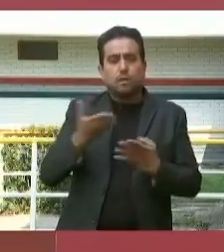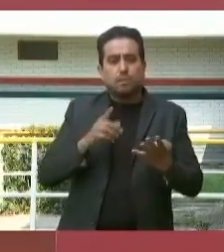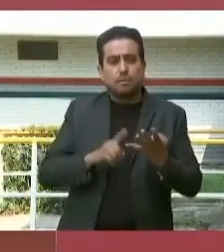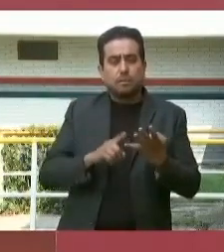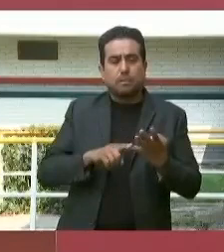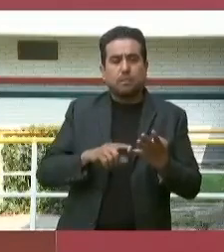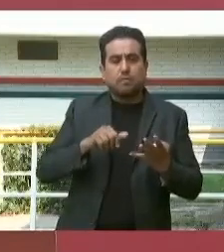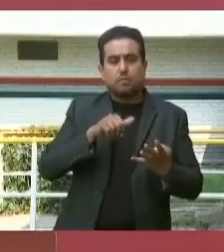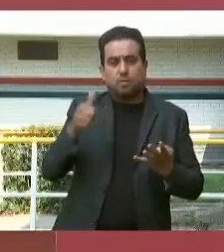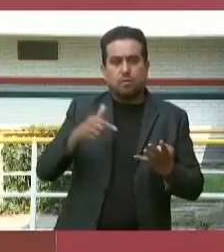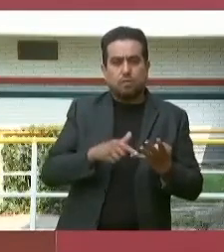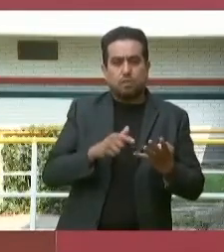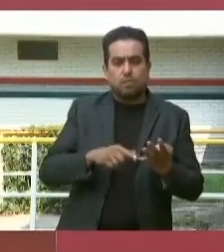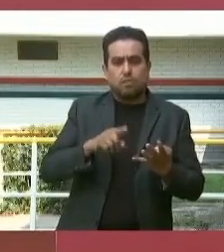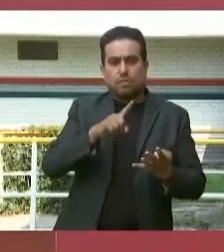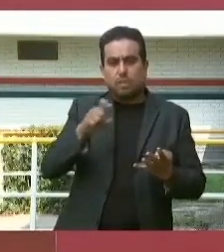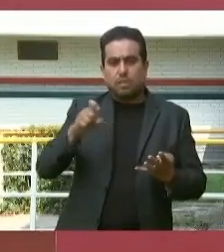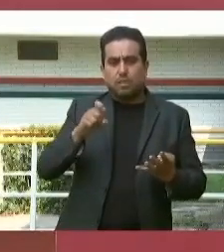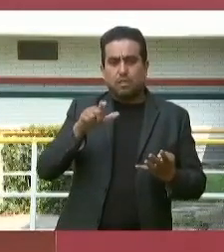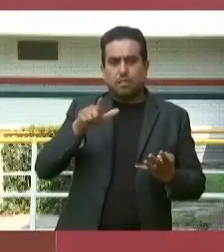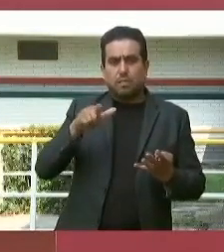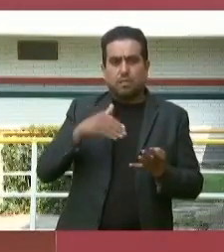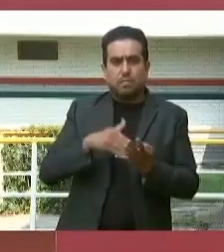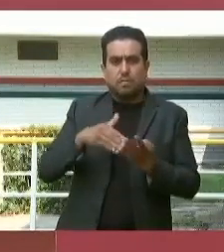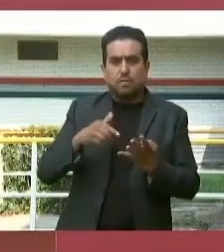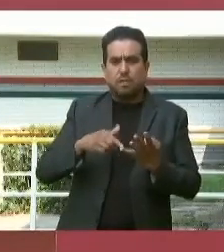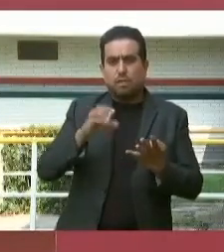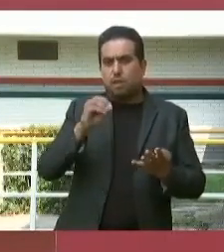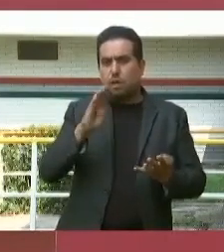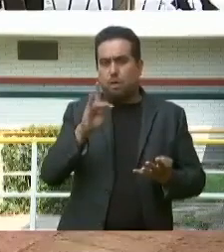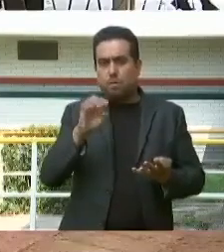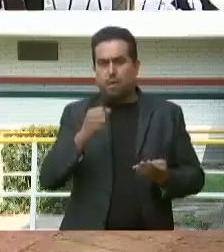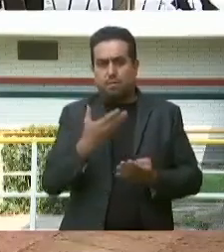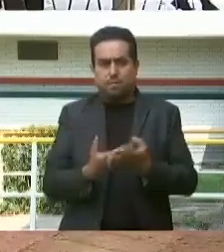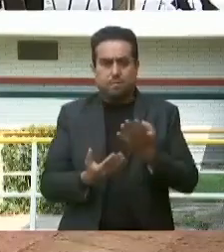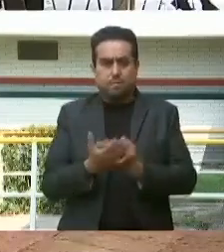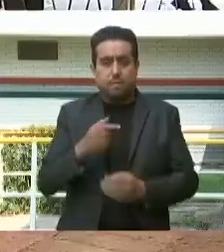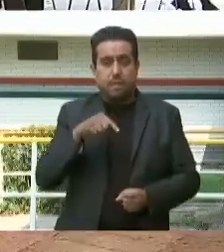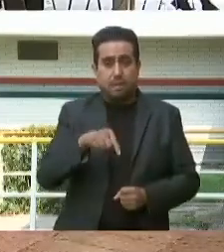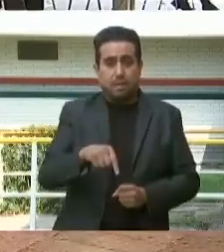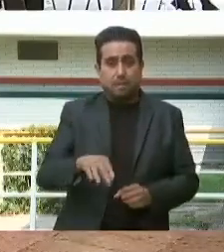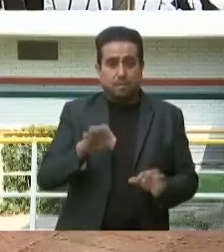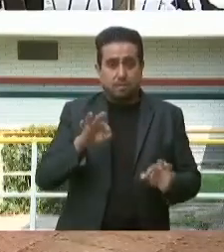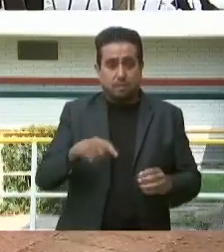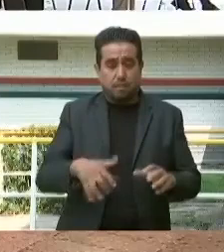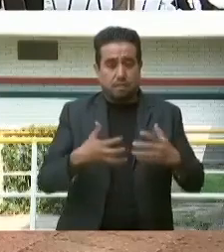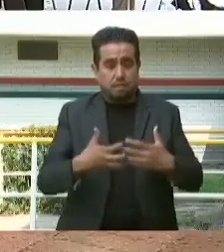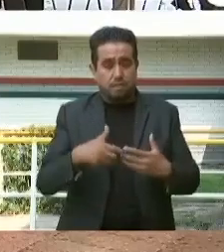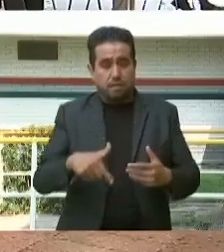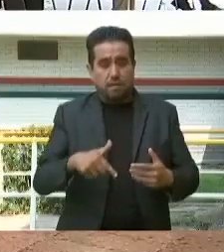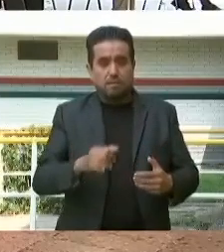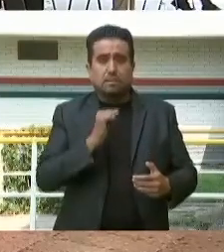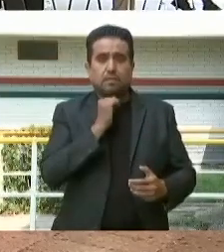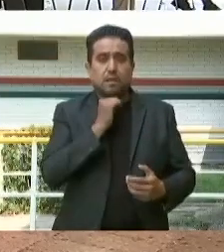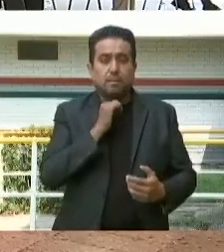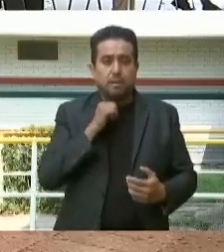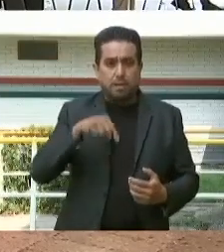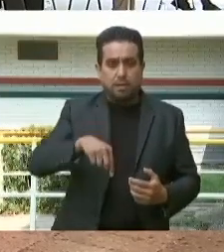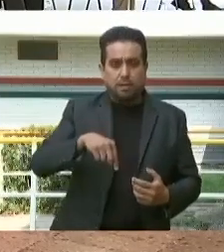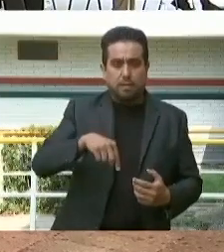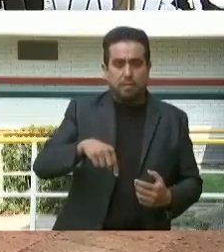obras de 117 millones esta es una de las refinerías que tiene personal